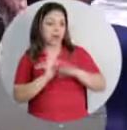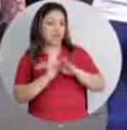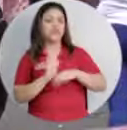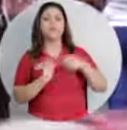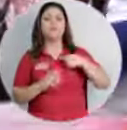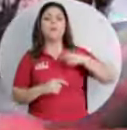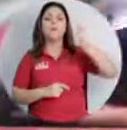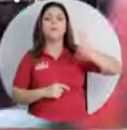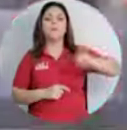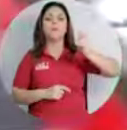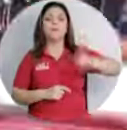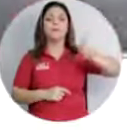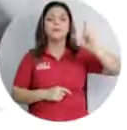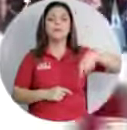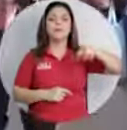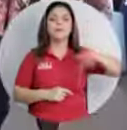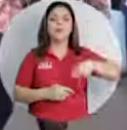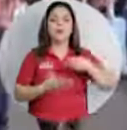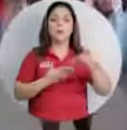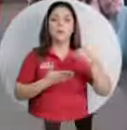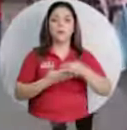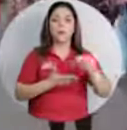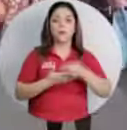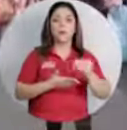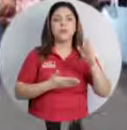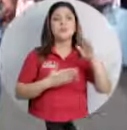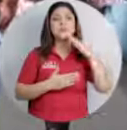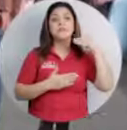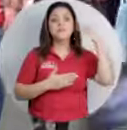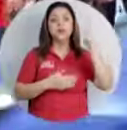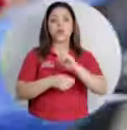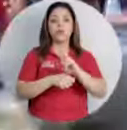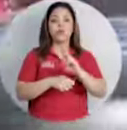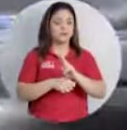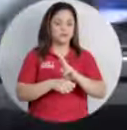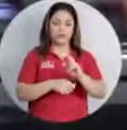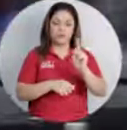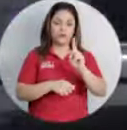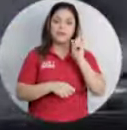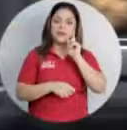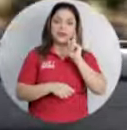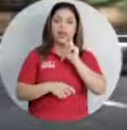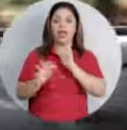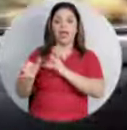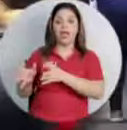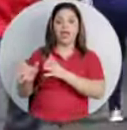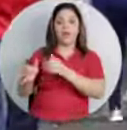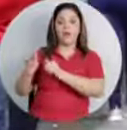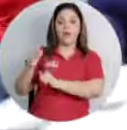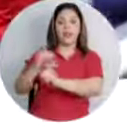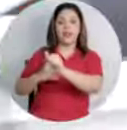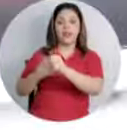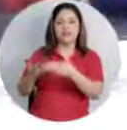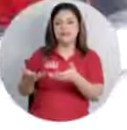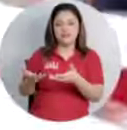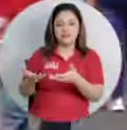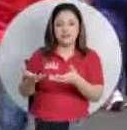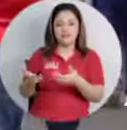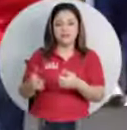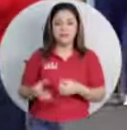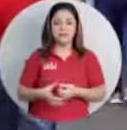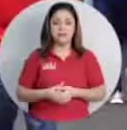momento. Entonces usted ve unas ollas ahí, digamos, un BP, y dice, esas las podemos tener en algún momento, y eso va generalmente a un rincón de la casa, para un